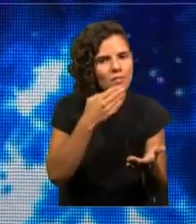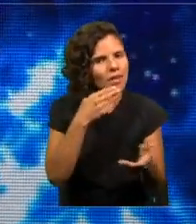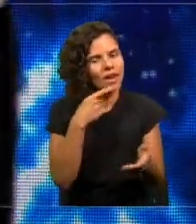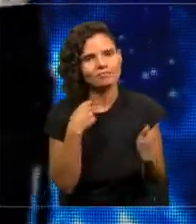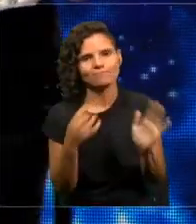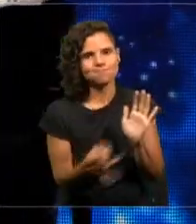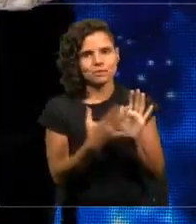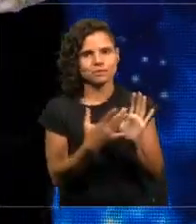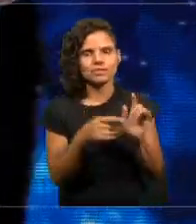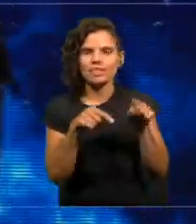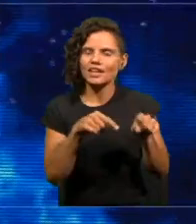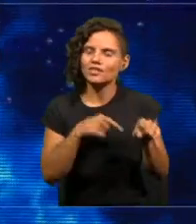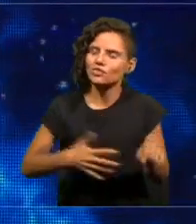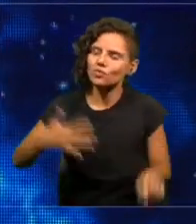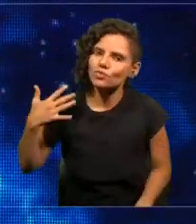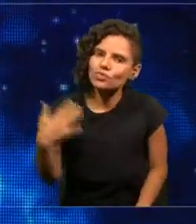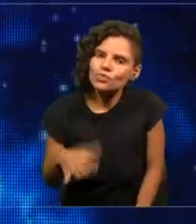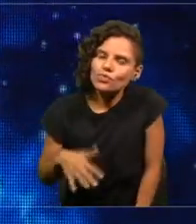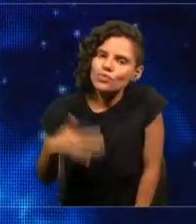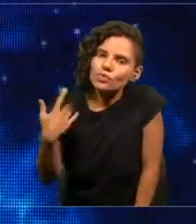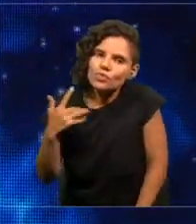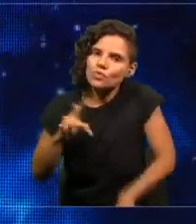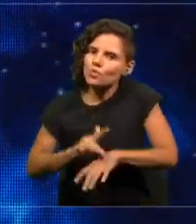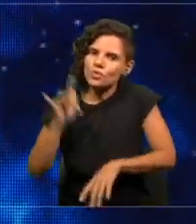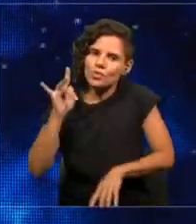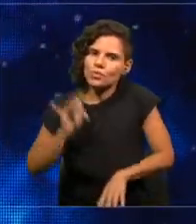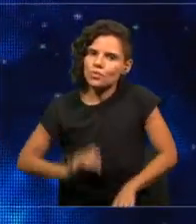sí que mucho más grave